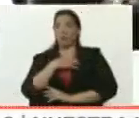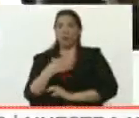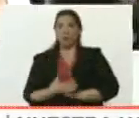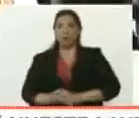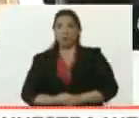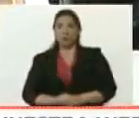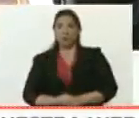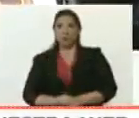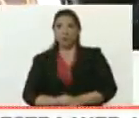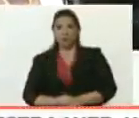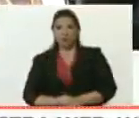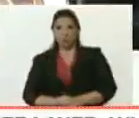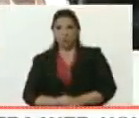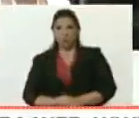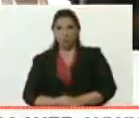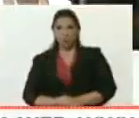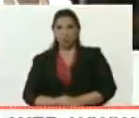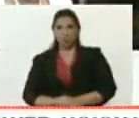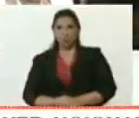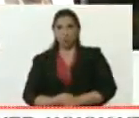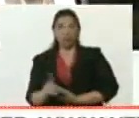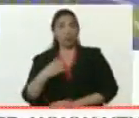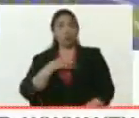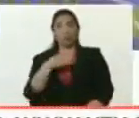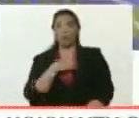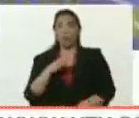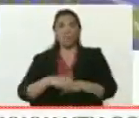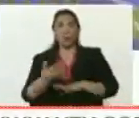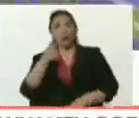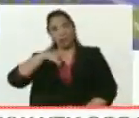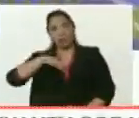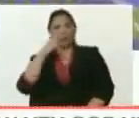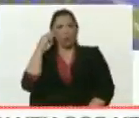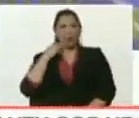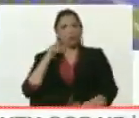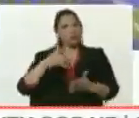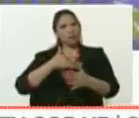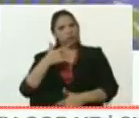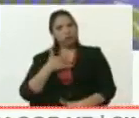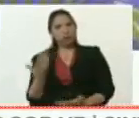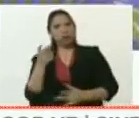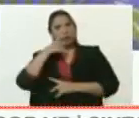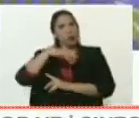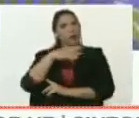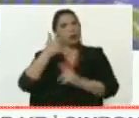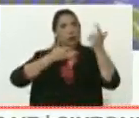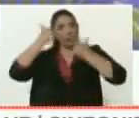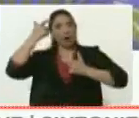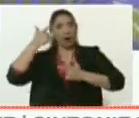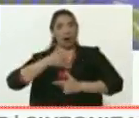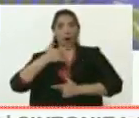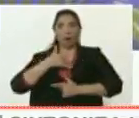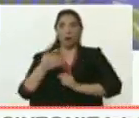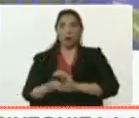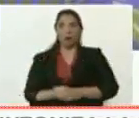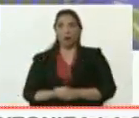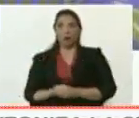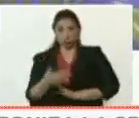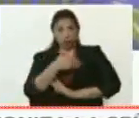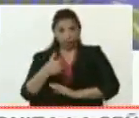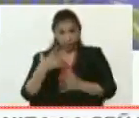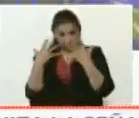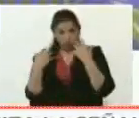podrán. Y no podrán porque es el pueblo de Bolívar, porque es el pueblo de Chávez. Si quisieran entender